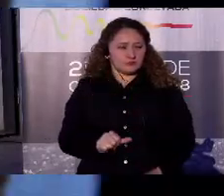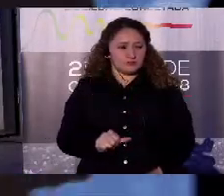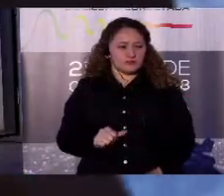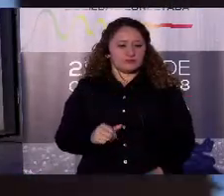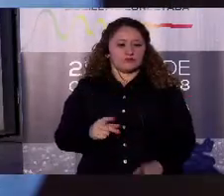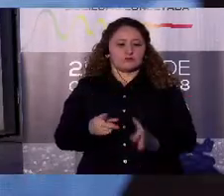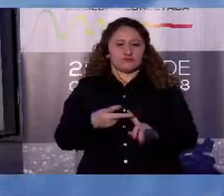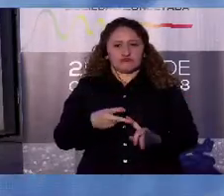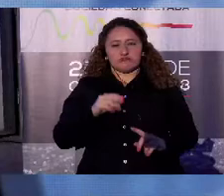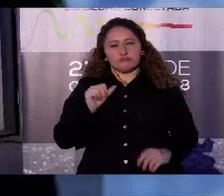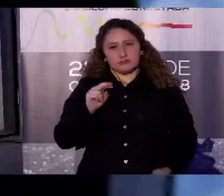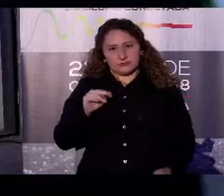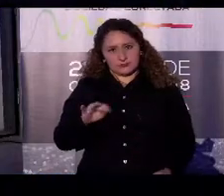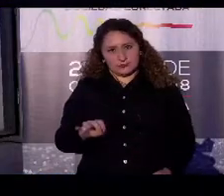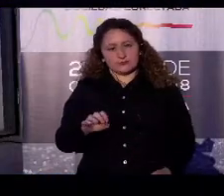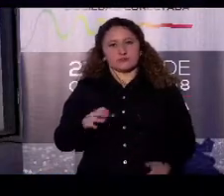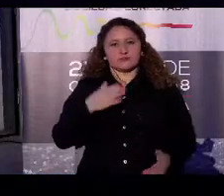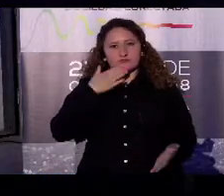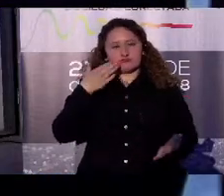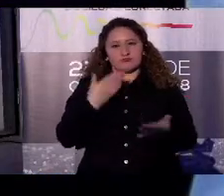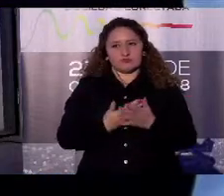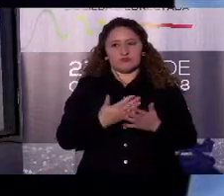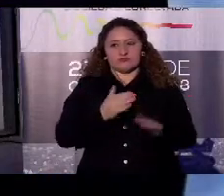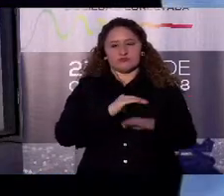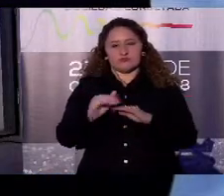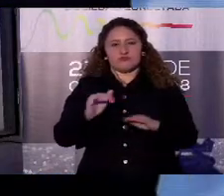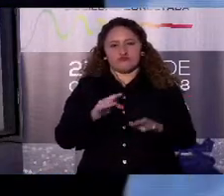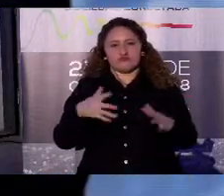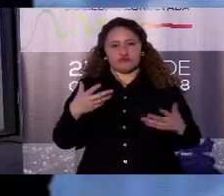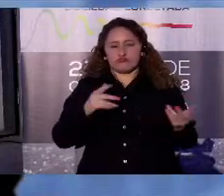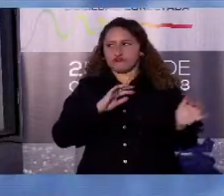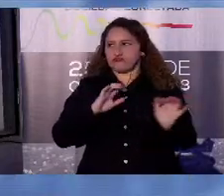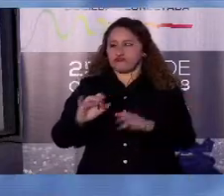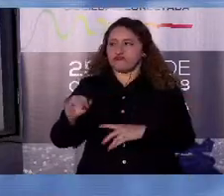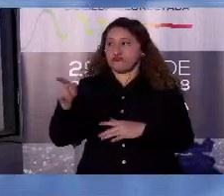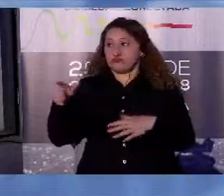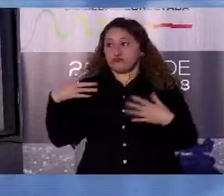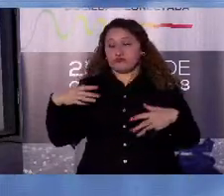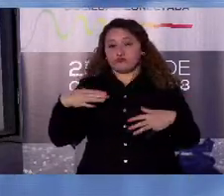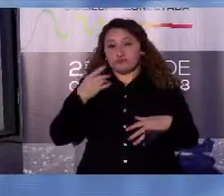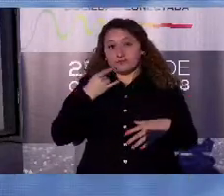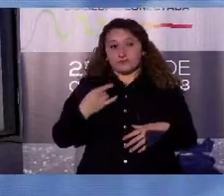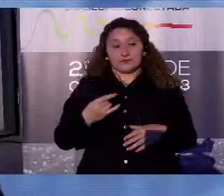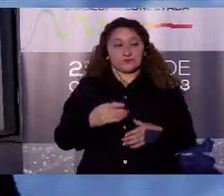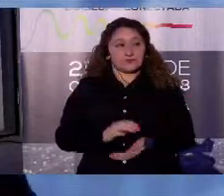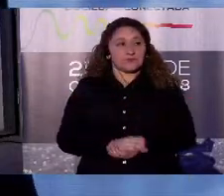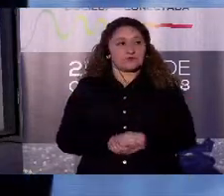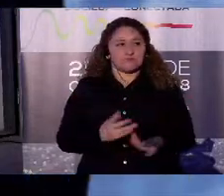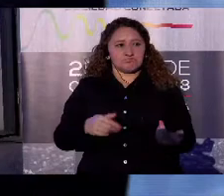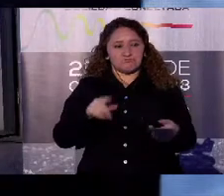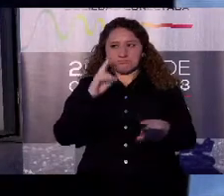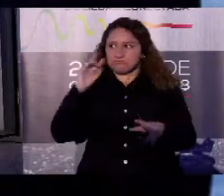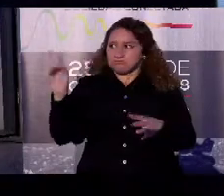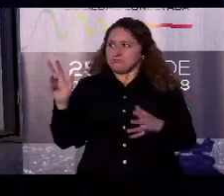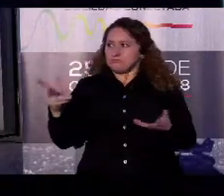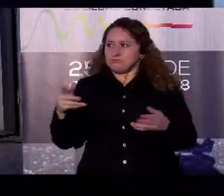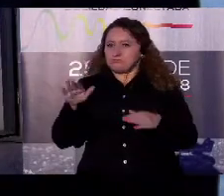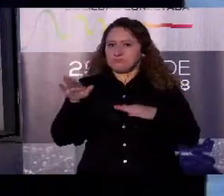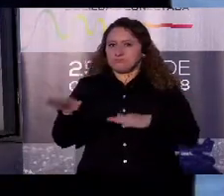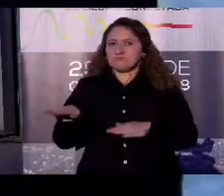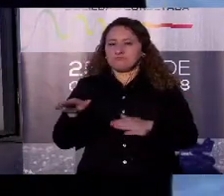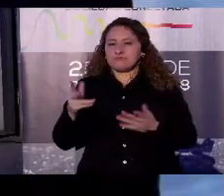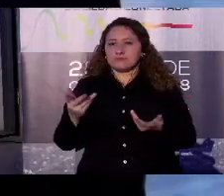a la ANE por la invitación a Sintel a moderar este panel tan interesante. Como ustedes ven, los